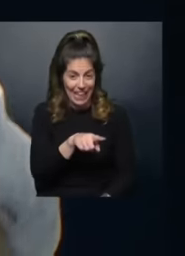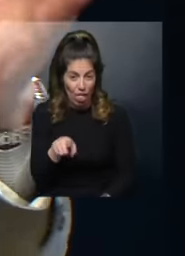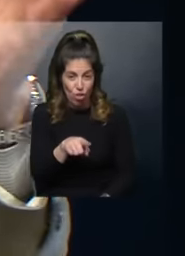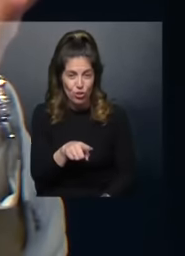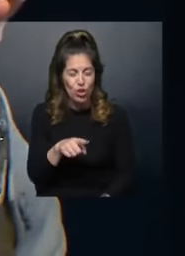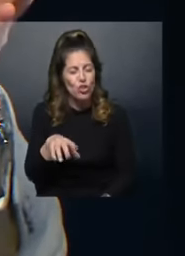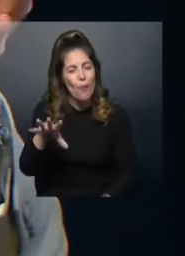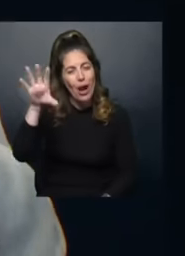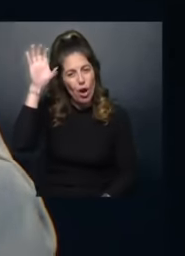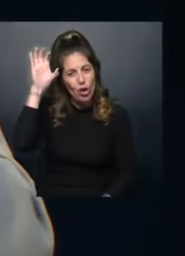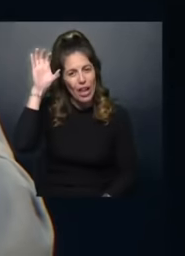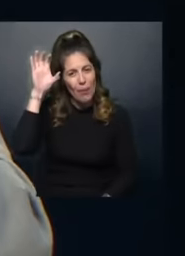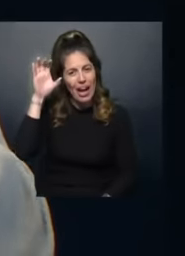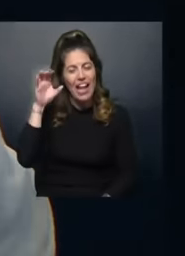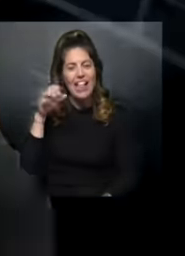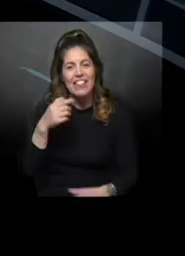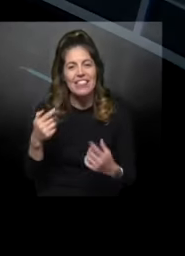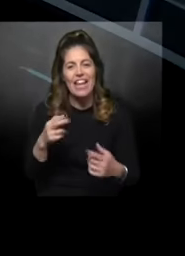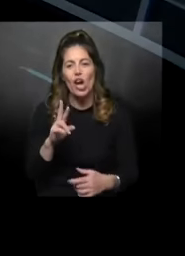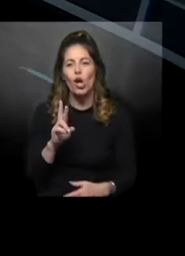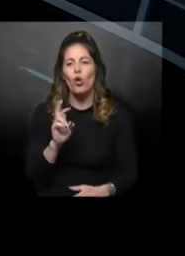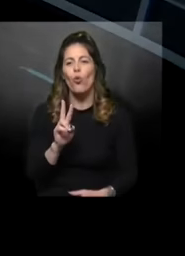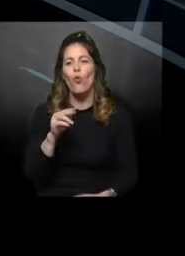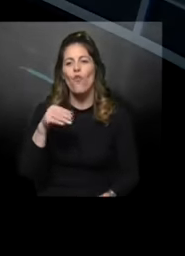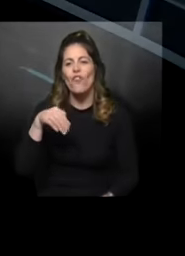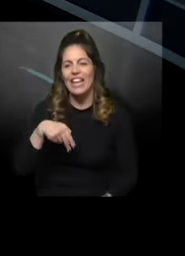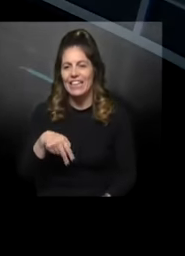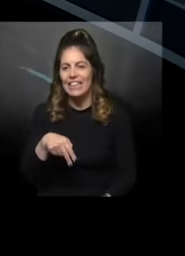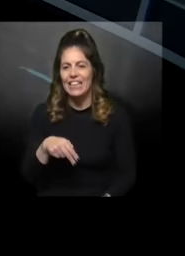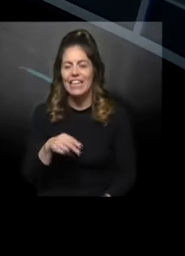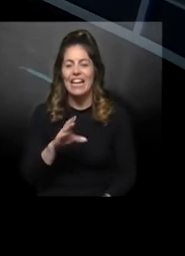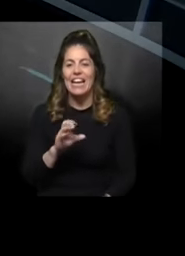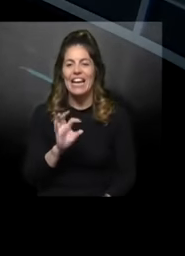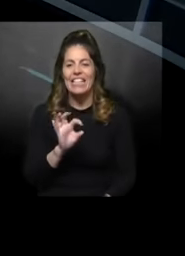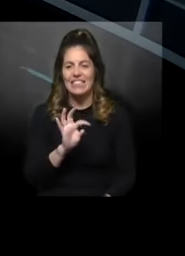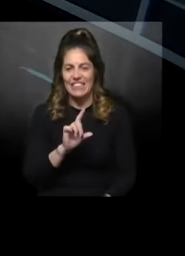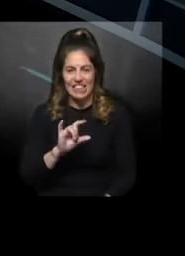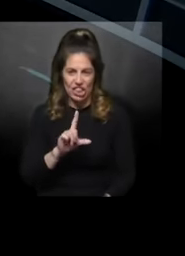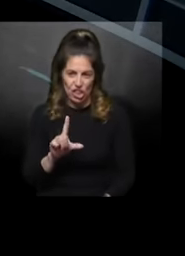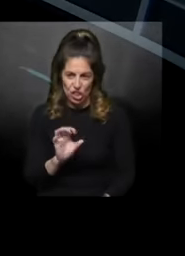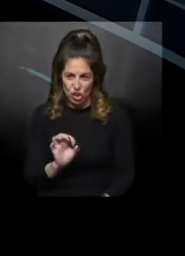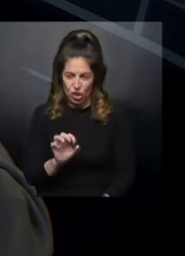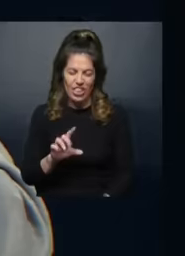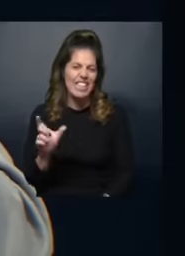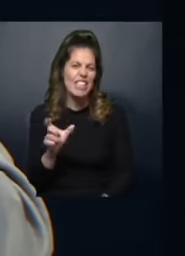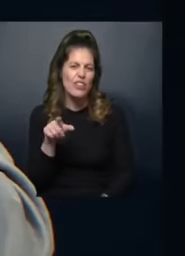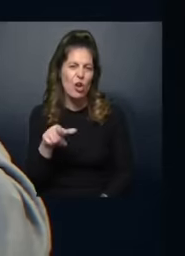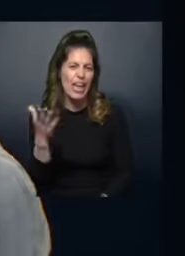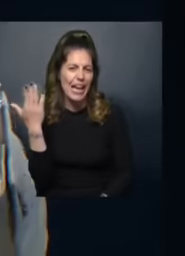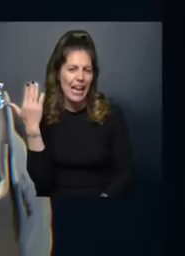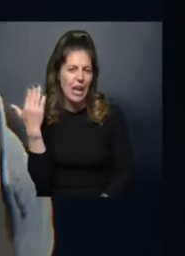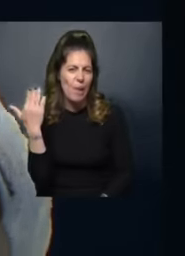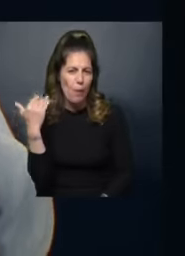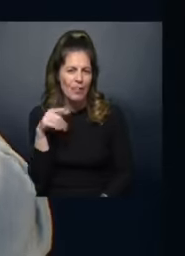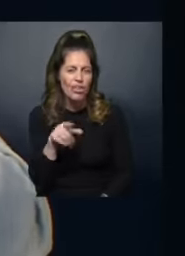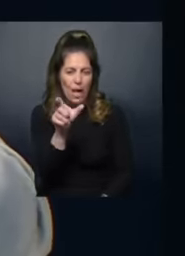me acordaba de Discodromo y me acordaba de Rubén Castillo. Sí. ¿No? ¿Qué significó en ese momento